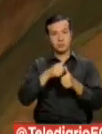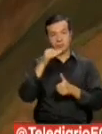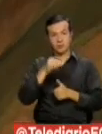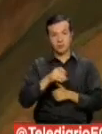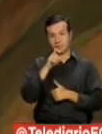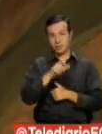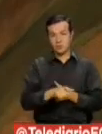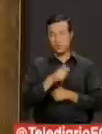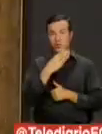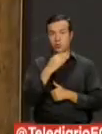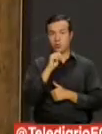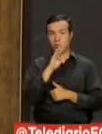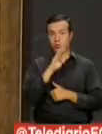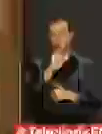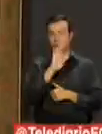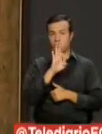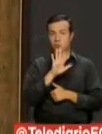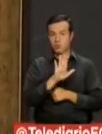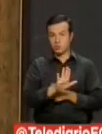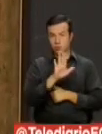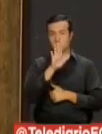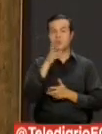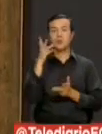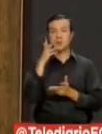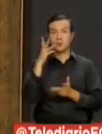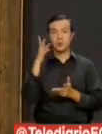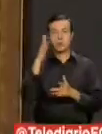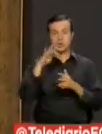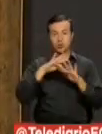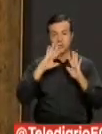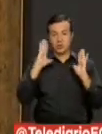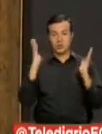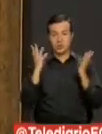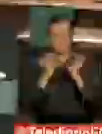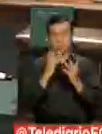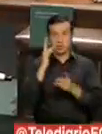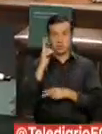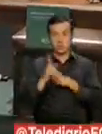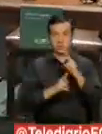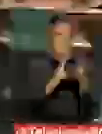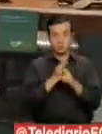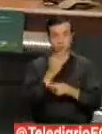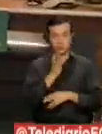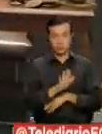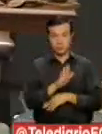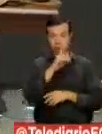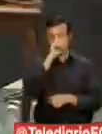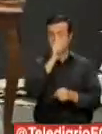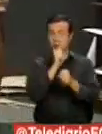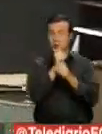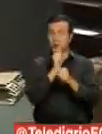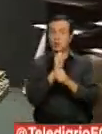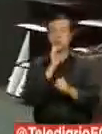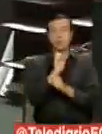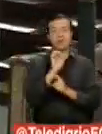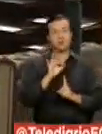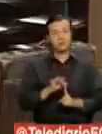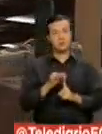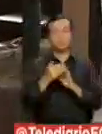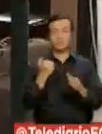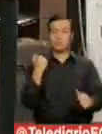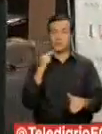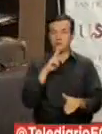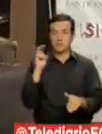de Alexander von Humboldt, quien es conocido como el padre de la geografía moderna universal y cuyo trabajo en Ecuador dejó huella hace más